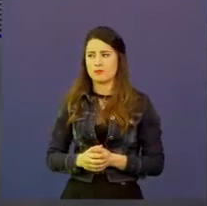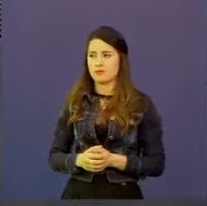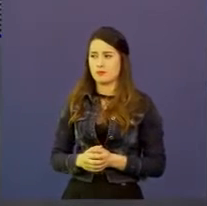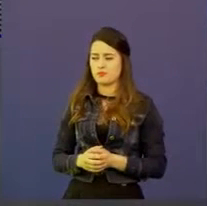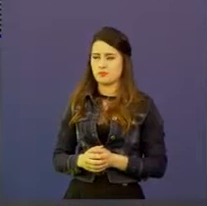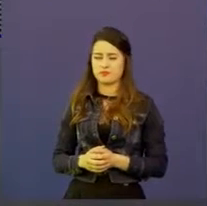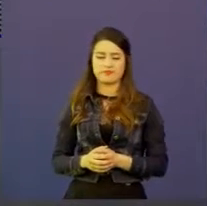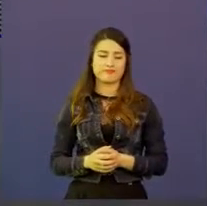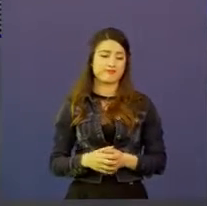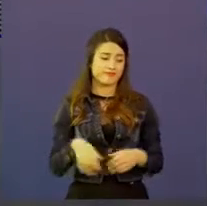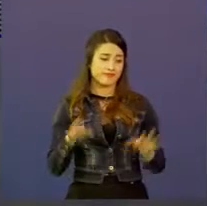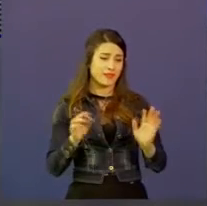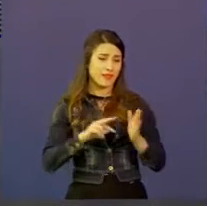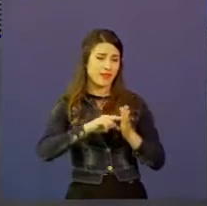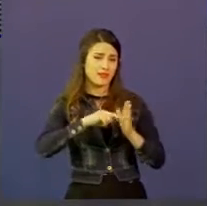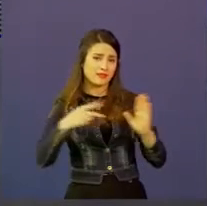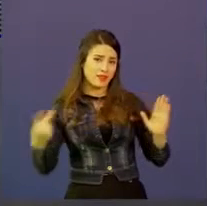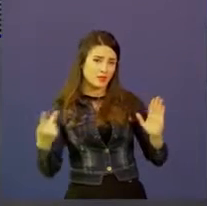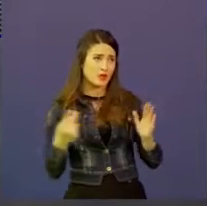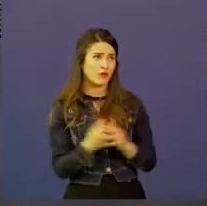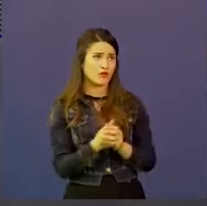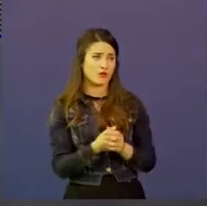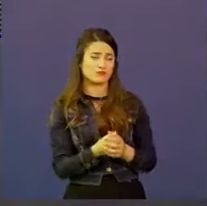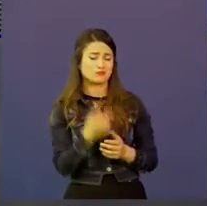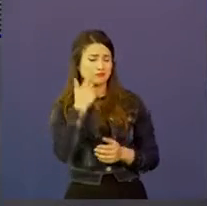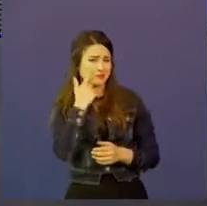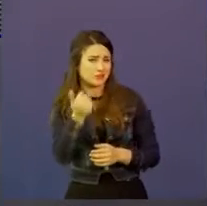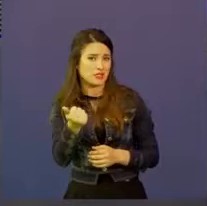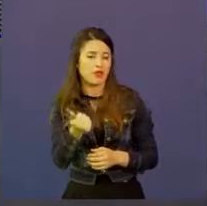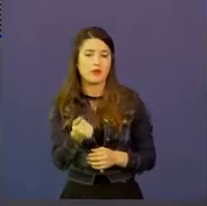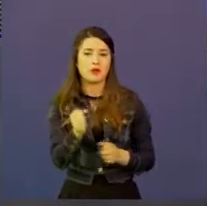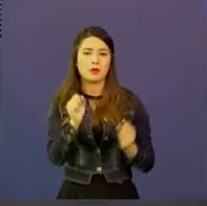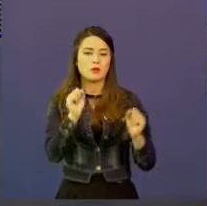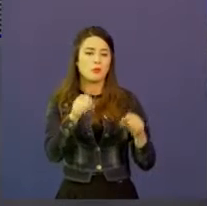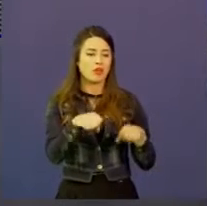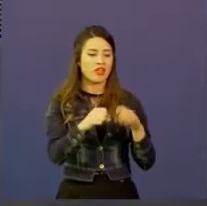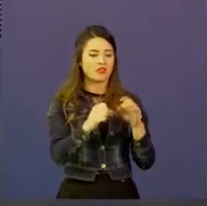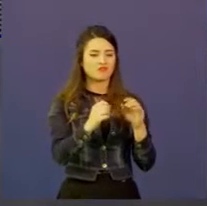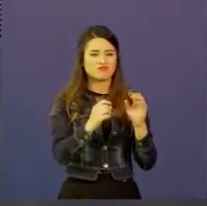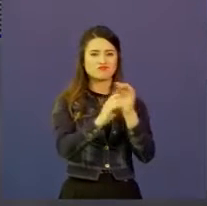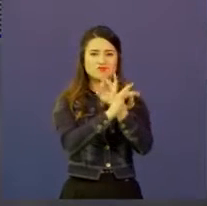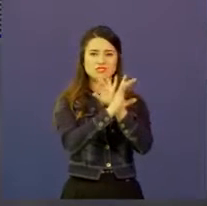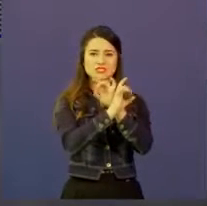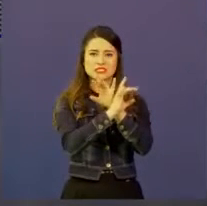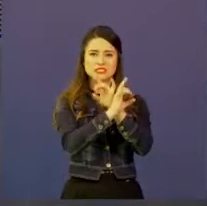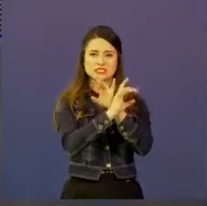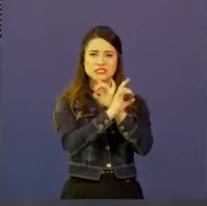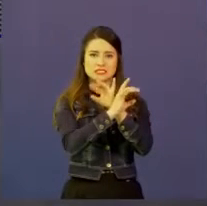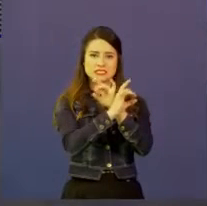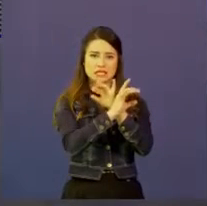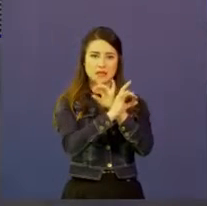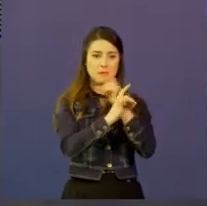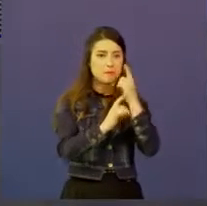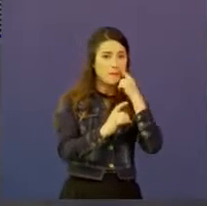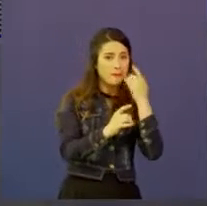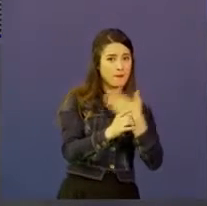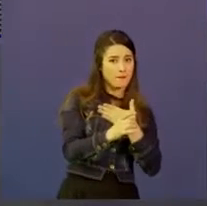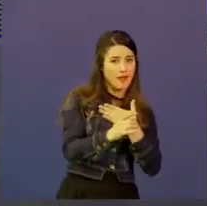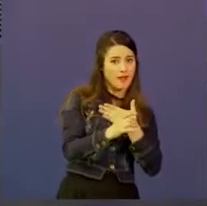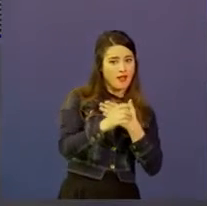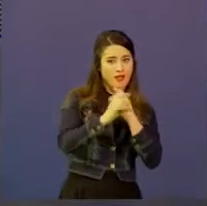súper chéveres. Tener un chat con los padres de familia para enviar fotos de lo que están haciendo los niños es una